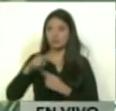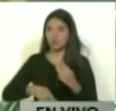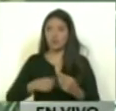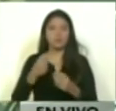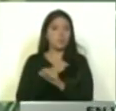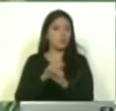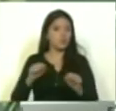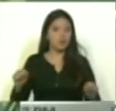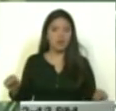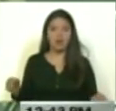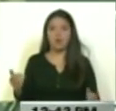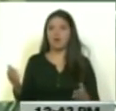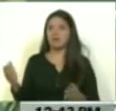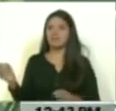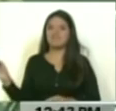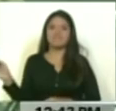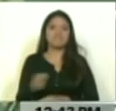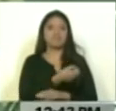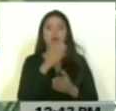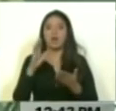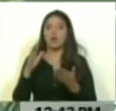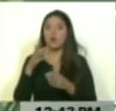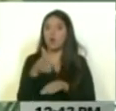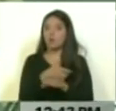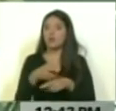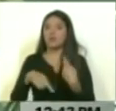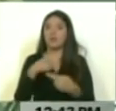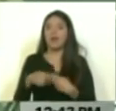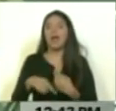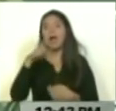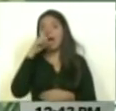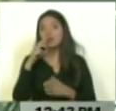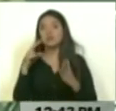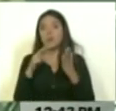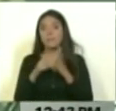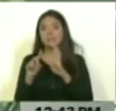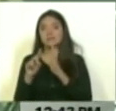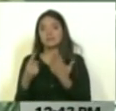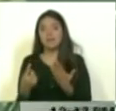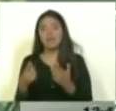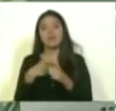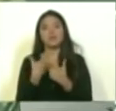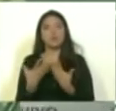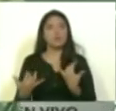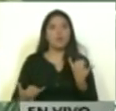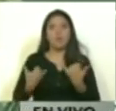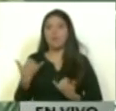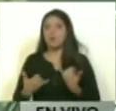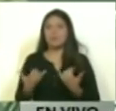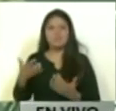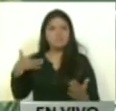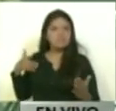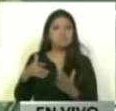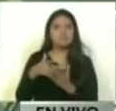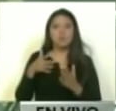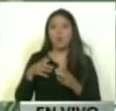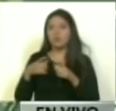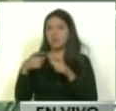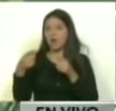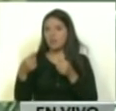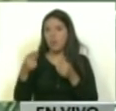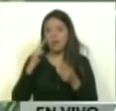pudieron derrocar el gobierno revolucionario. Y en el año 2016, y entonces con desesperación arremeten contra la moneda,